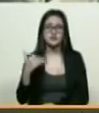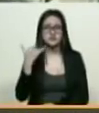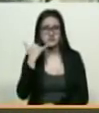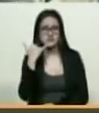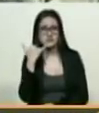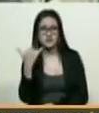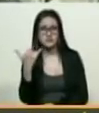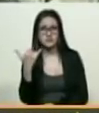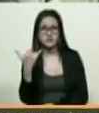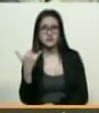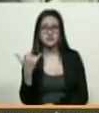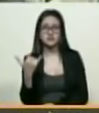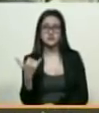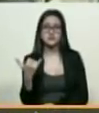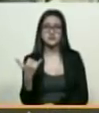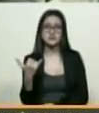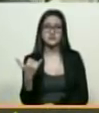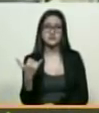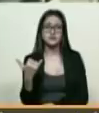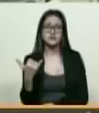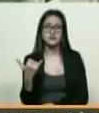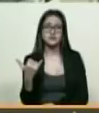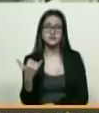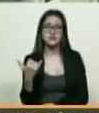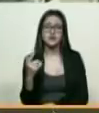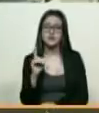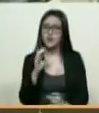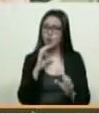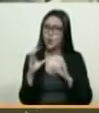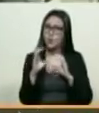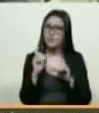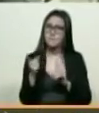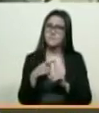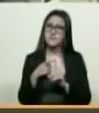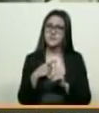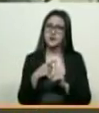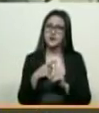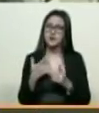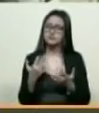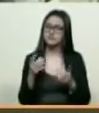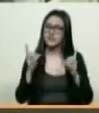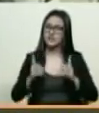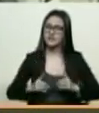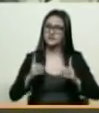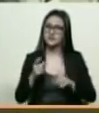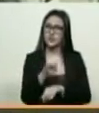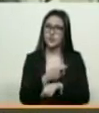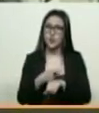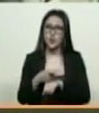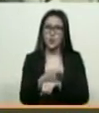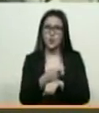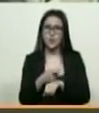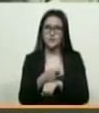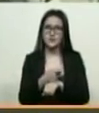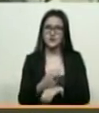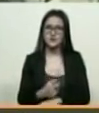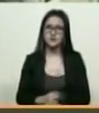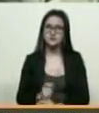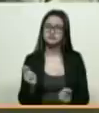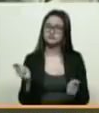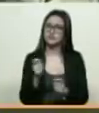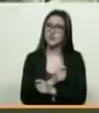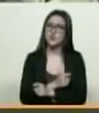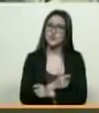y tomar también, comunicarnos primero y tomar también decisiones de gobierno para